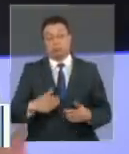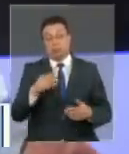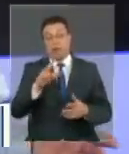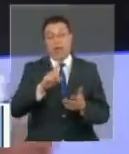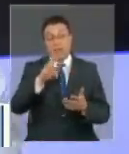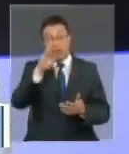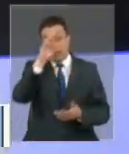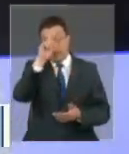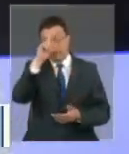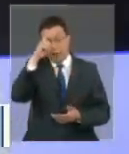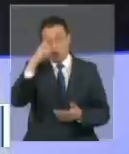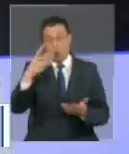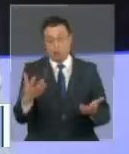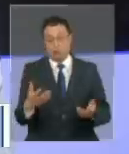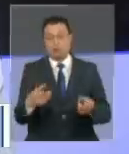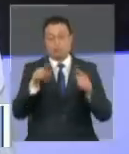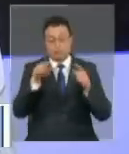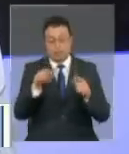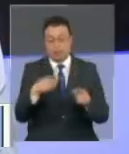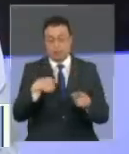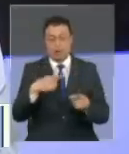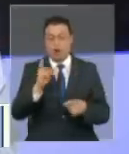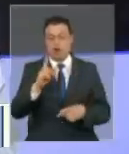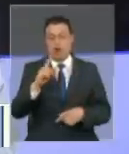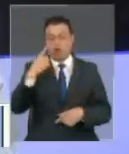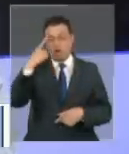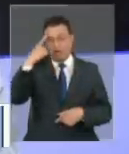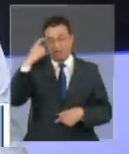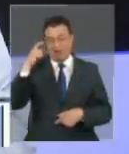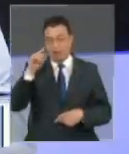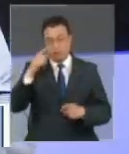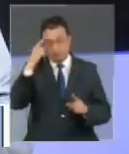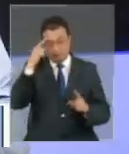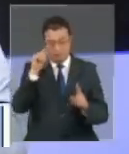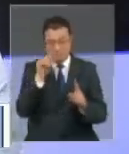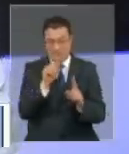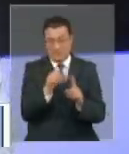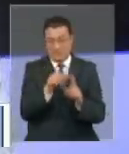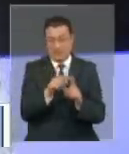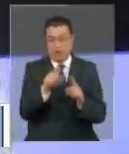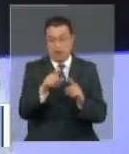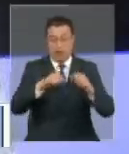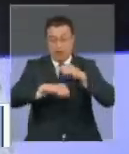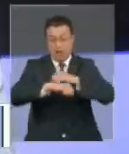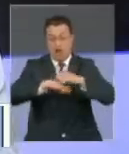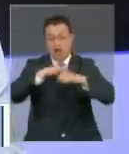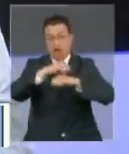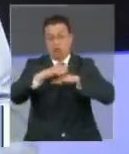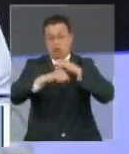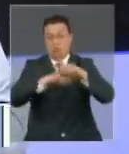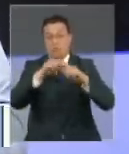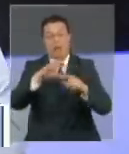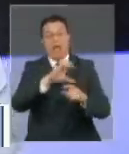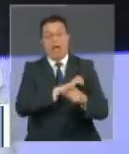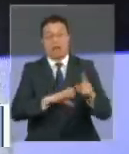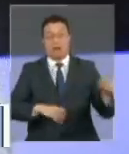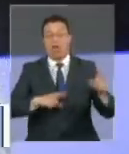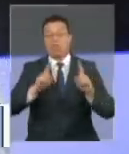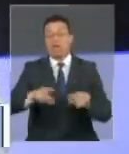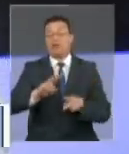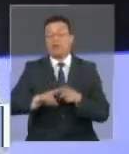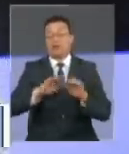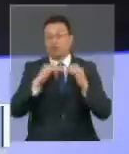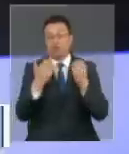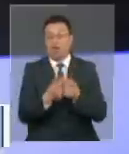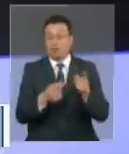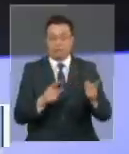salud. No creo que centrarnos en esa estructura dogmática de que el Estado tiene que resolverlos todo